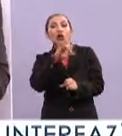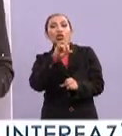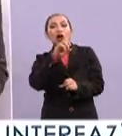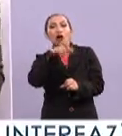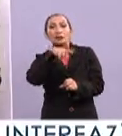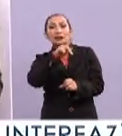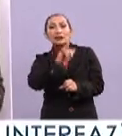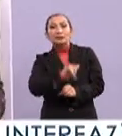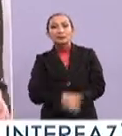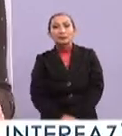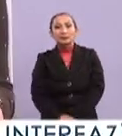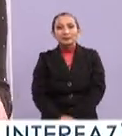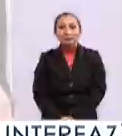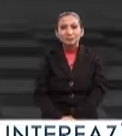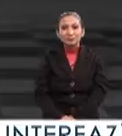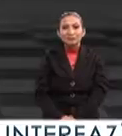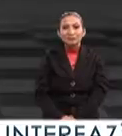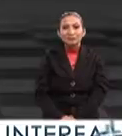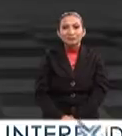Jodorowsky. Veamos.